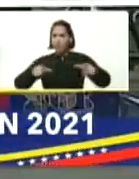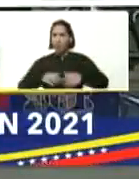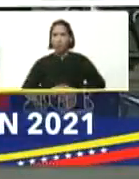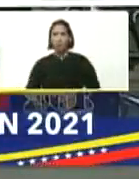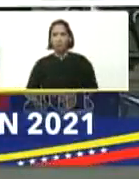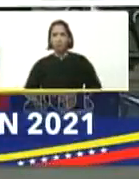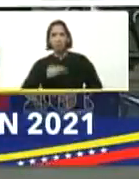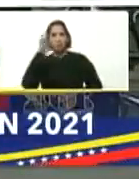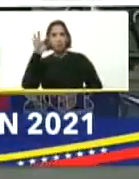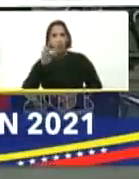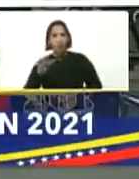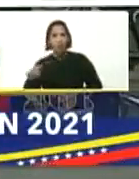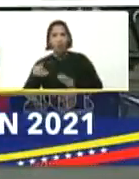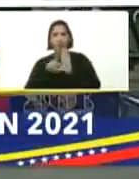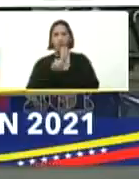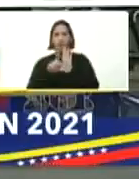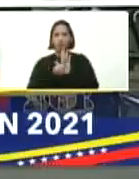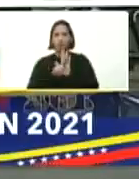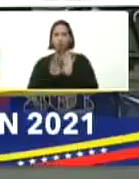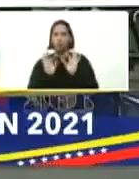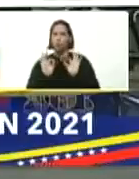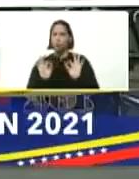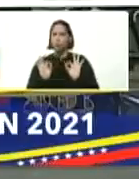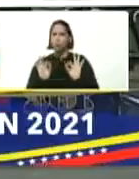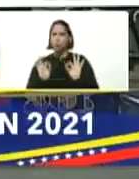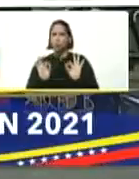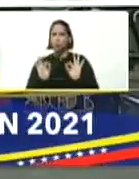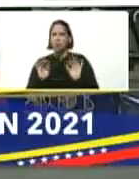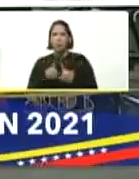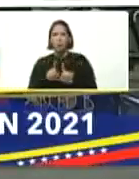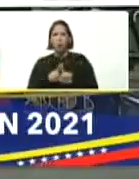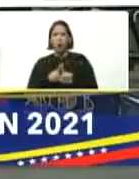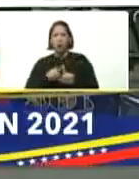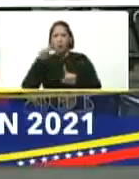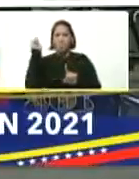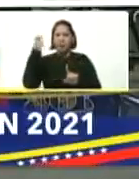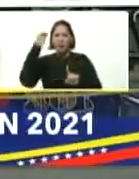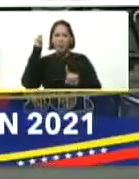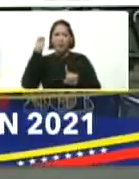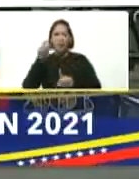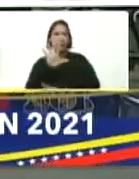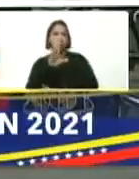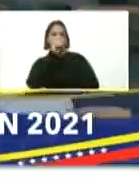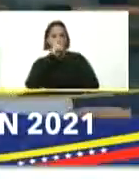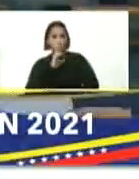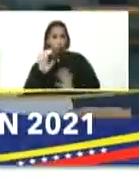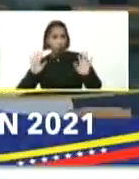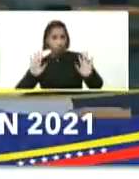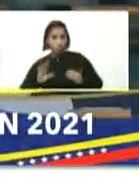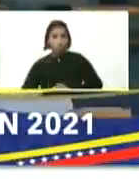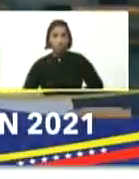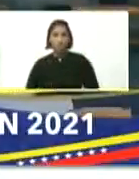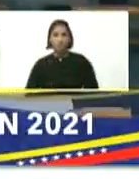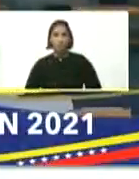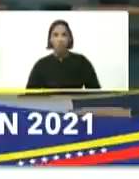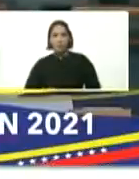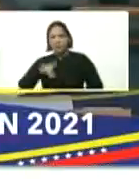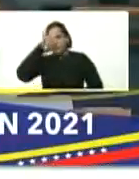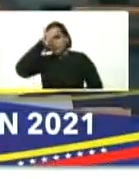Palacio Federal Legislativo con una especie de exorcismo por los 5 años en que el